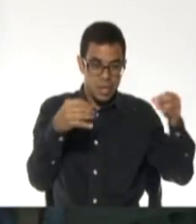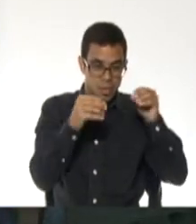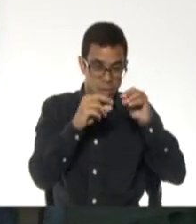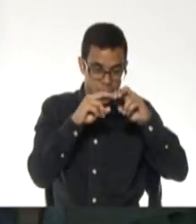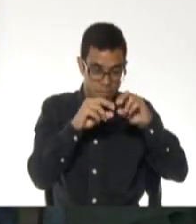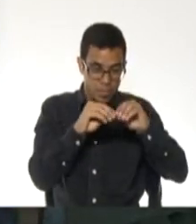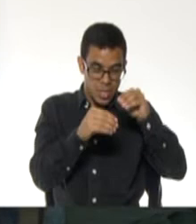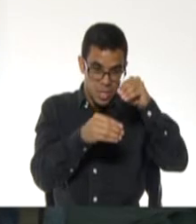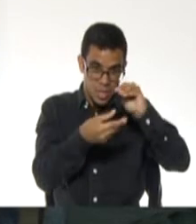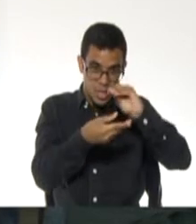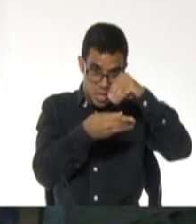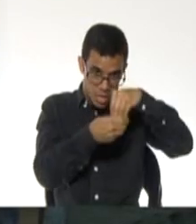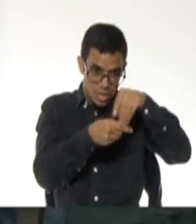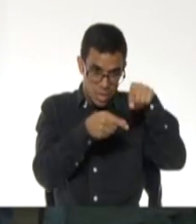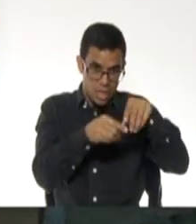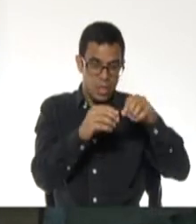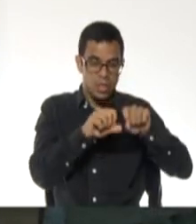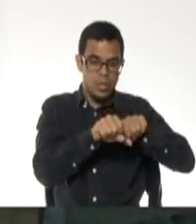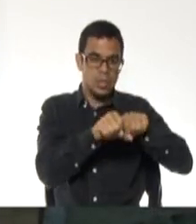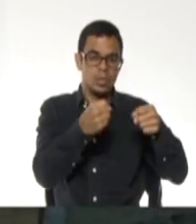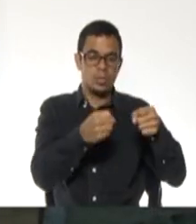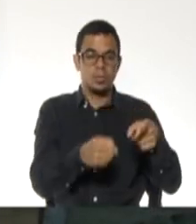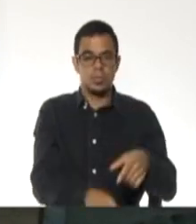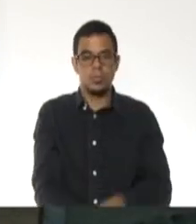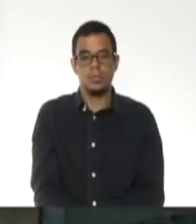probador, el de neón.